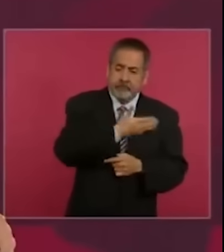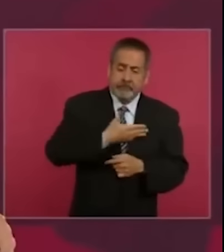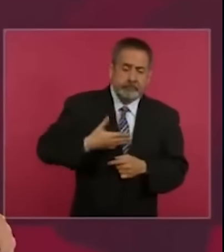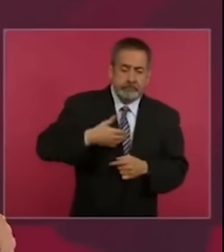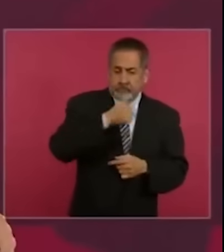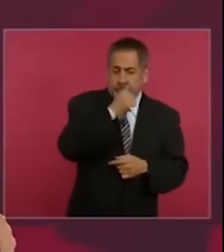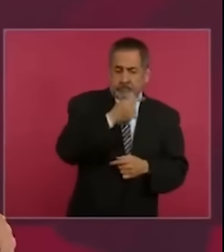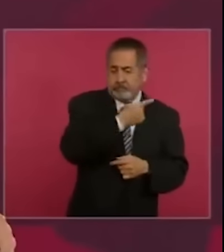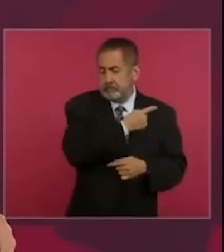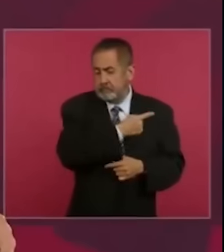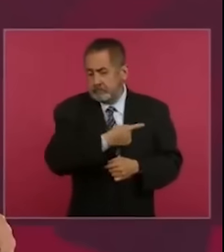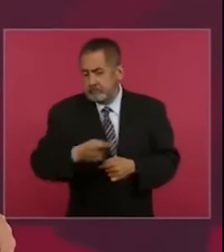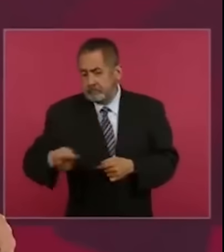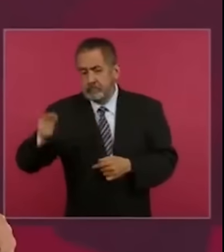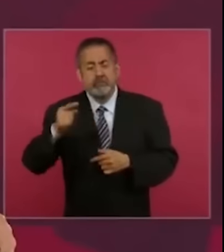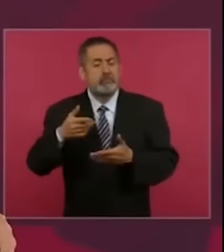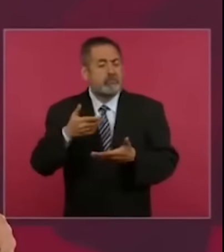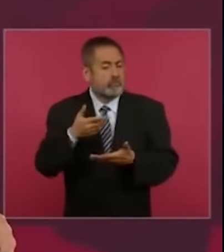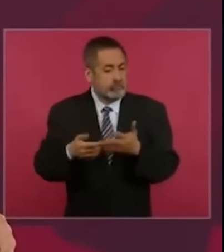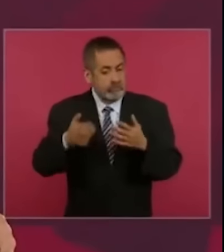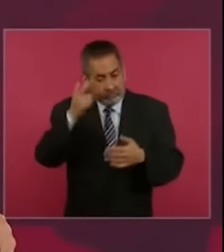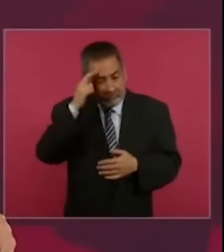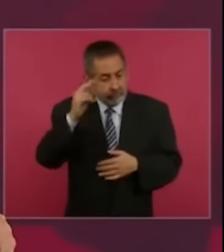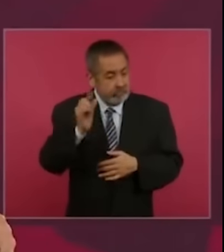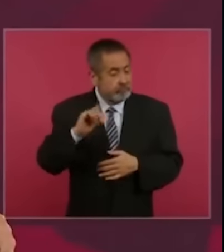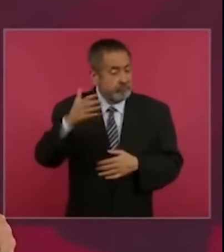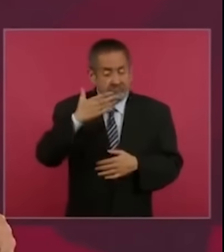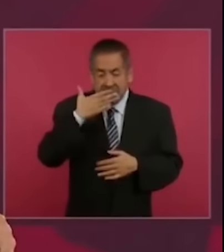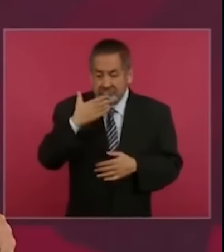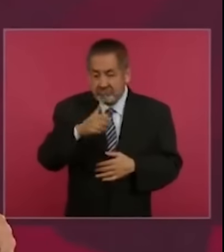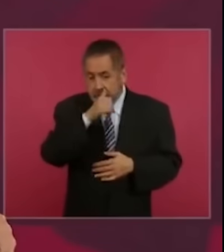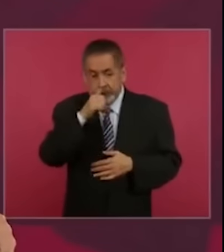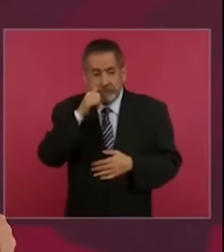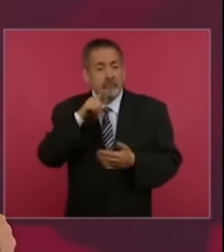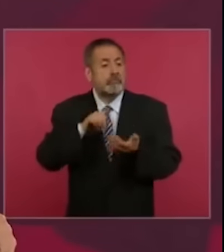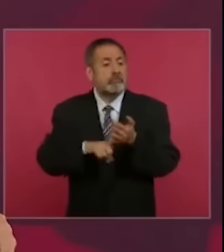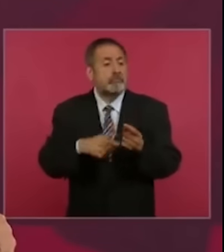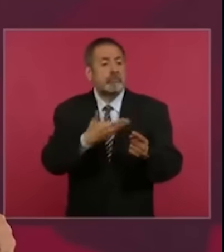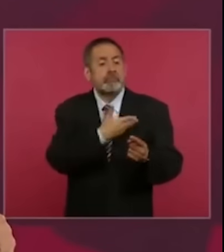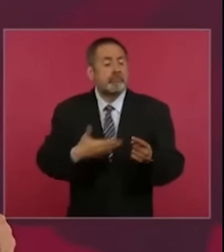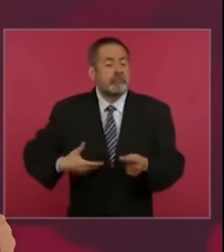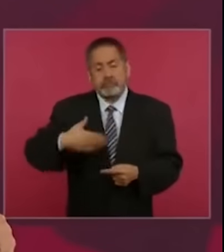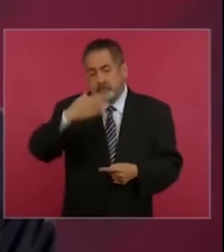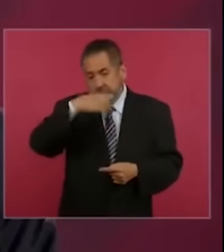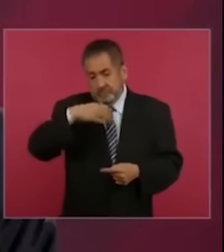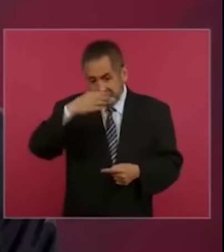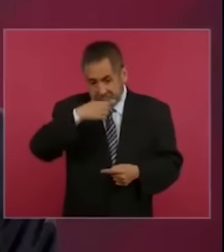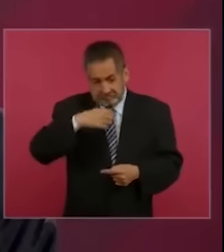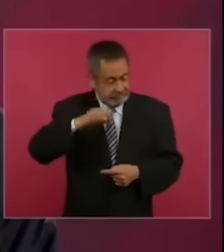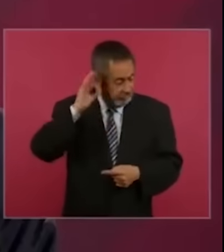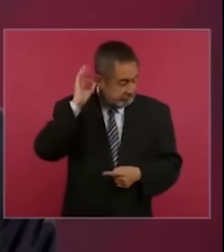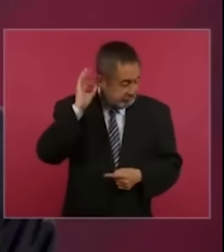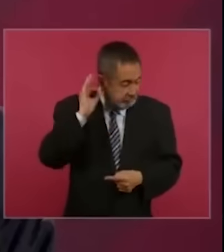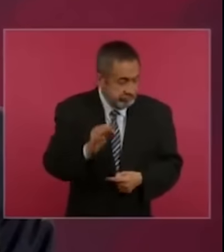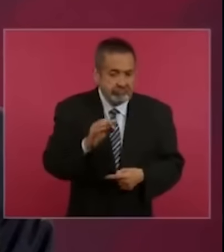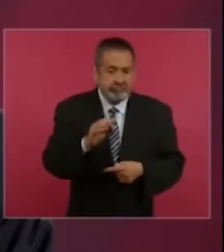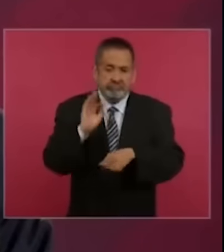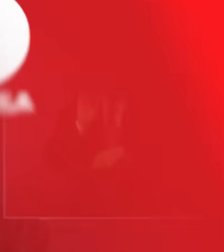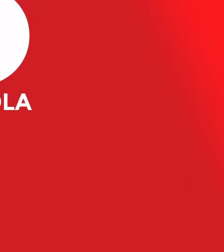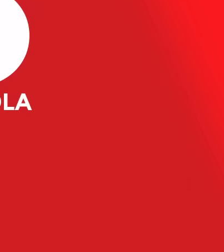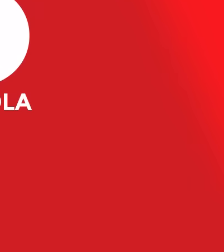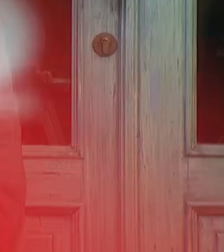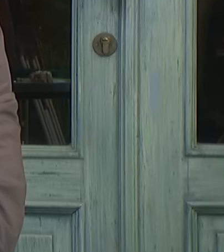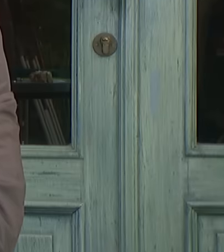lo destacado que fue el gobierno del presidente Cárdenas en materia de